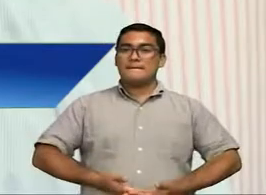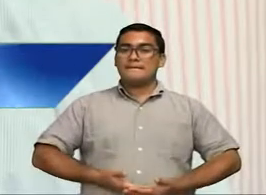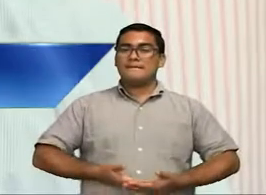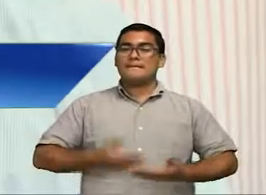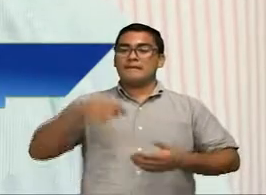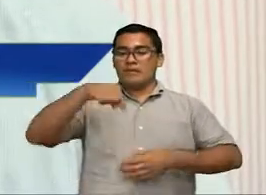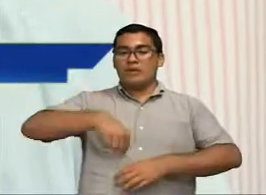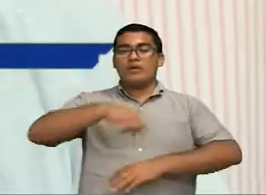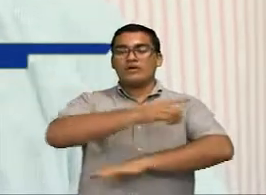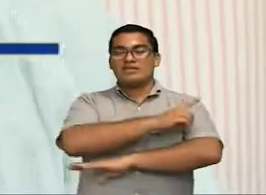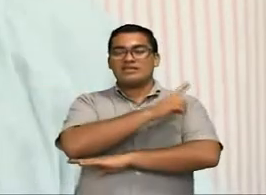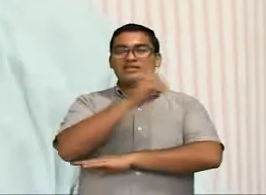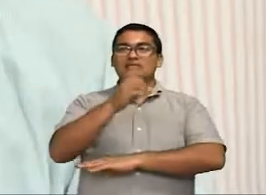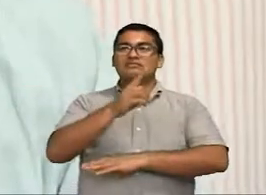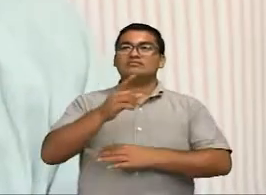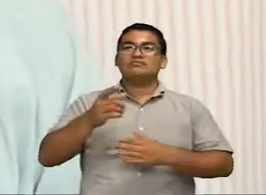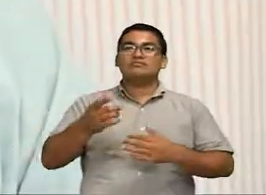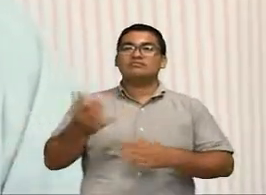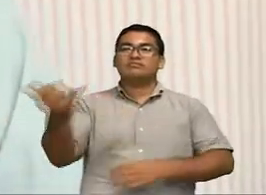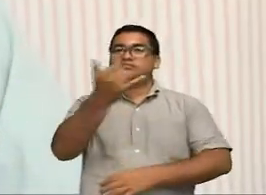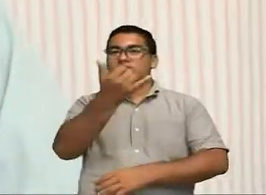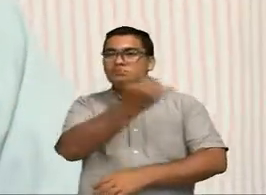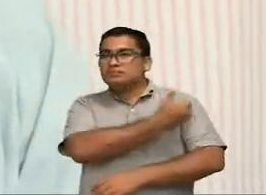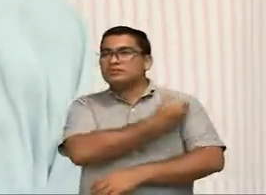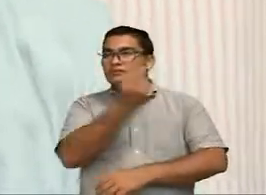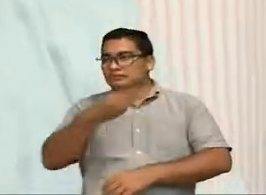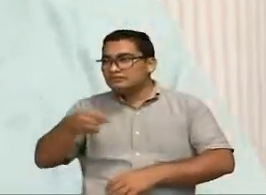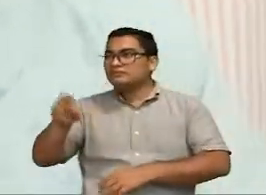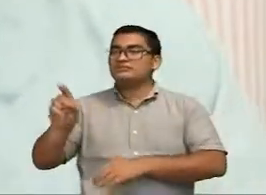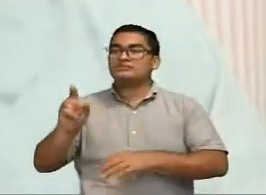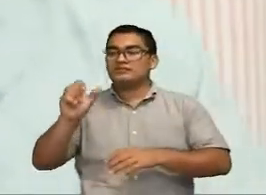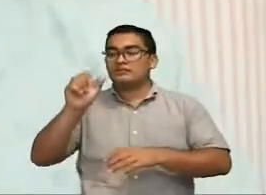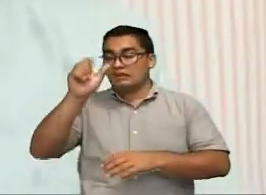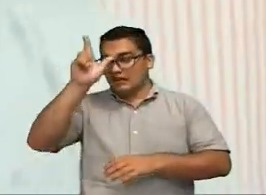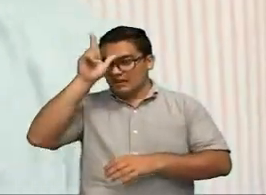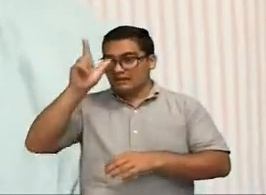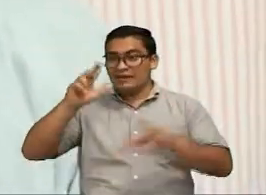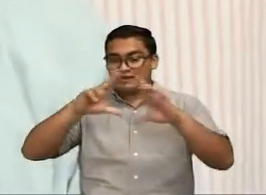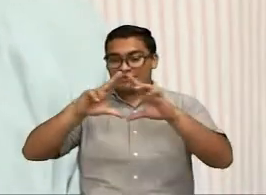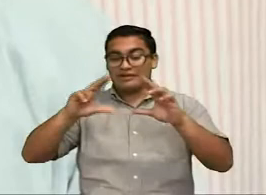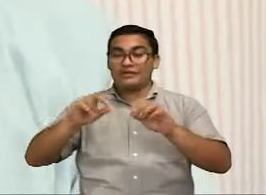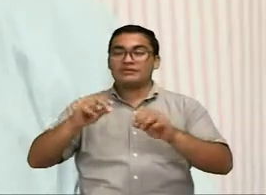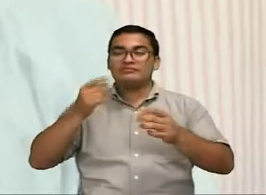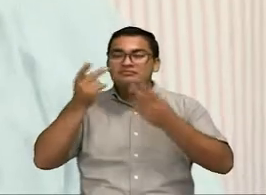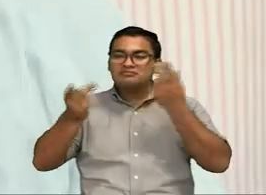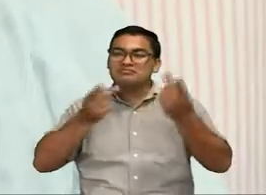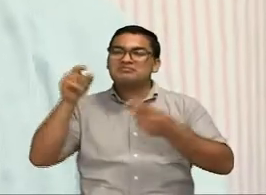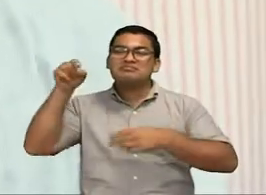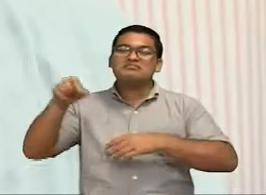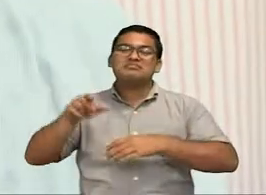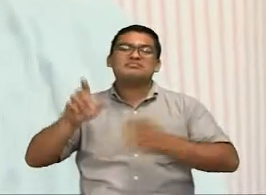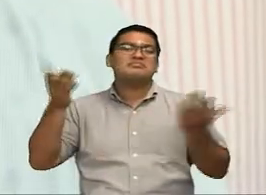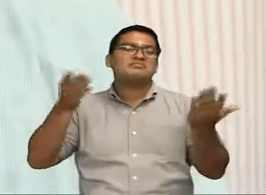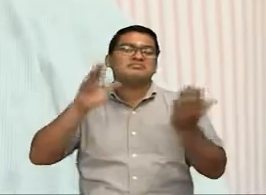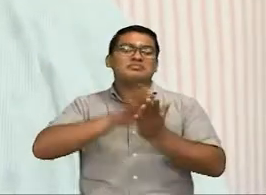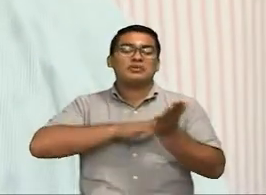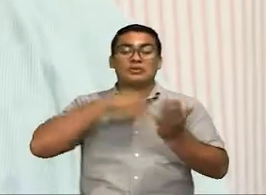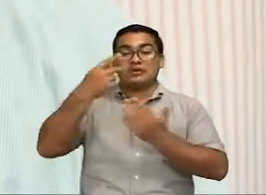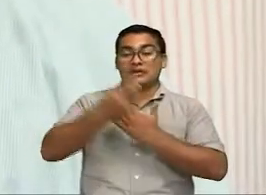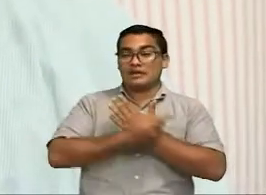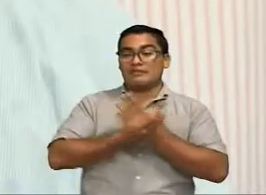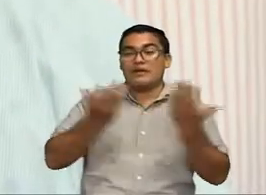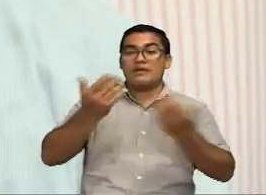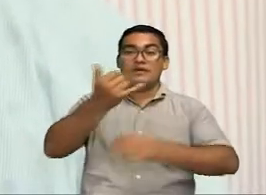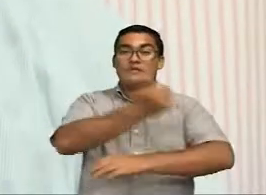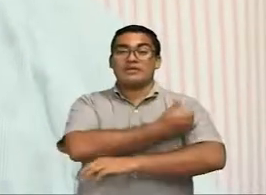hasta el Hospital Alemán Nicaragüense para conocer un programa que tiene este hospital para hacer de un